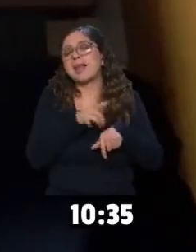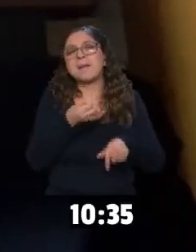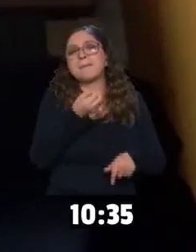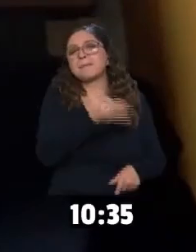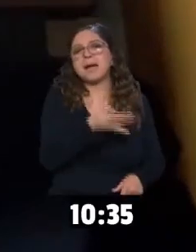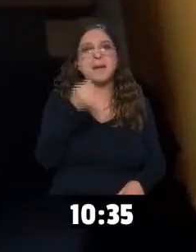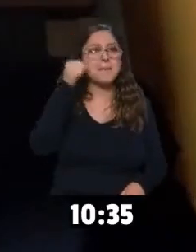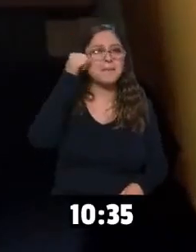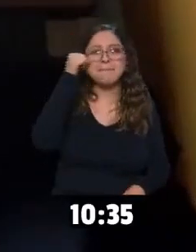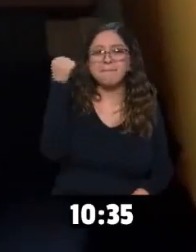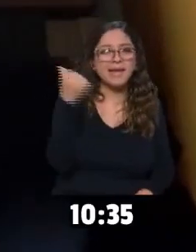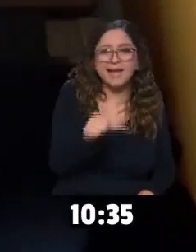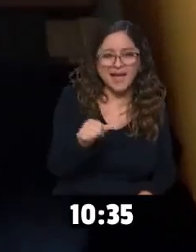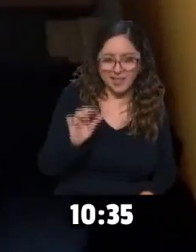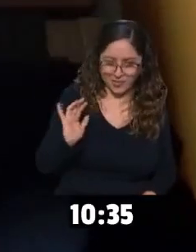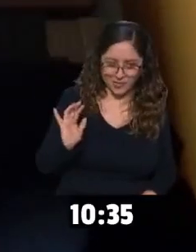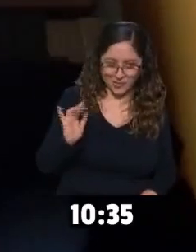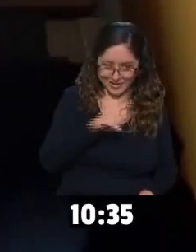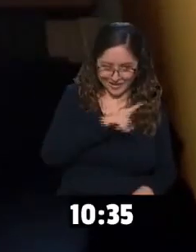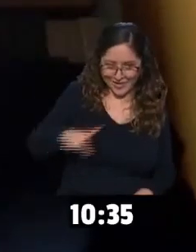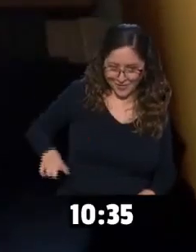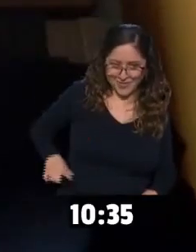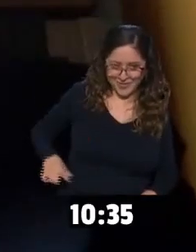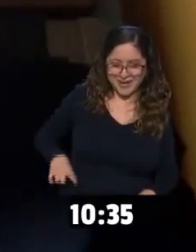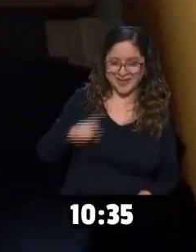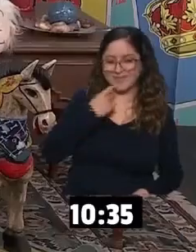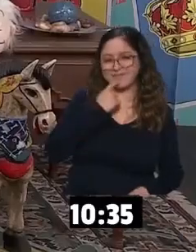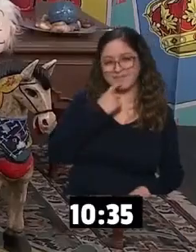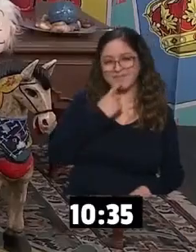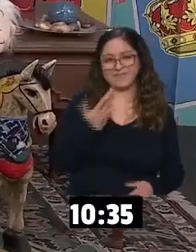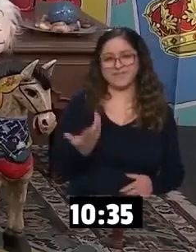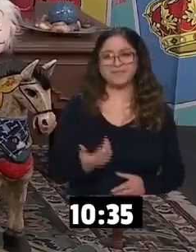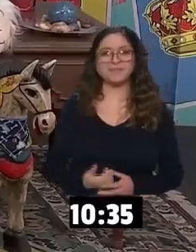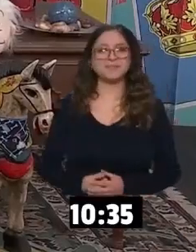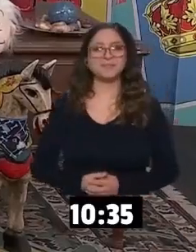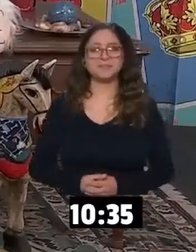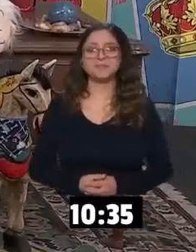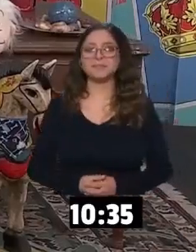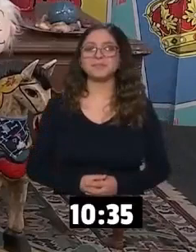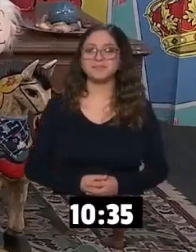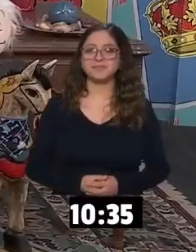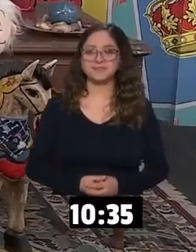como gobierno, sí. ya teníamos Ya lo ese veníamos, pecado sí, original. ya venía Ya ahí traían con ese nosotros.